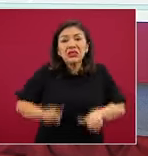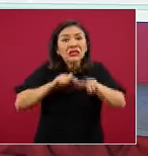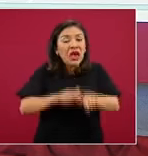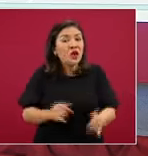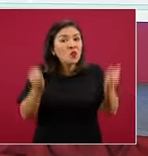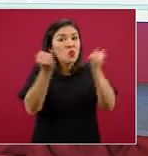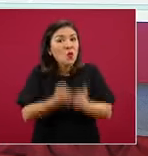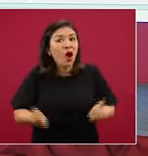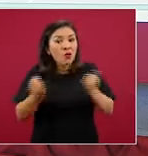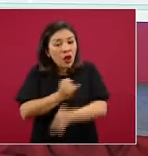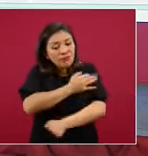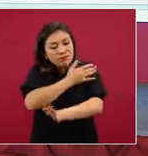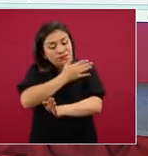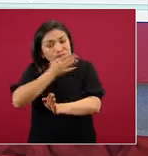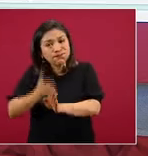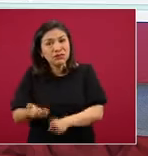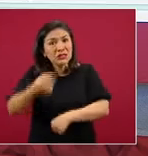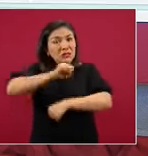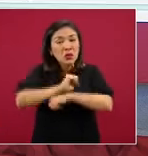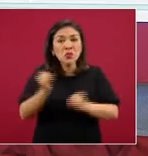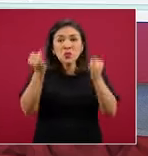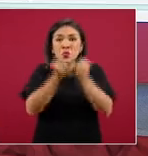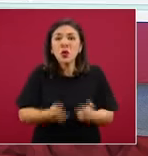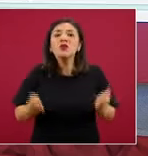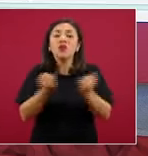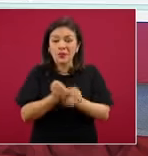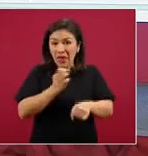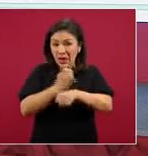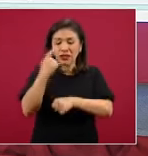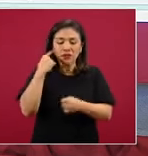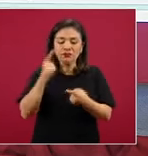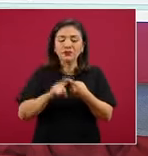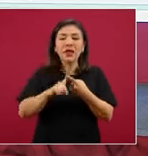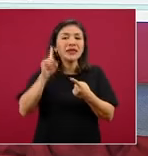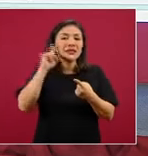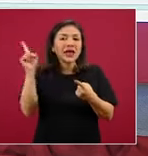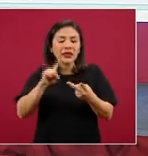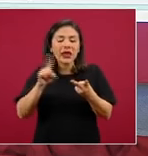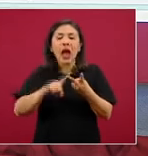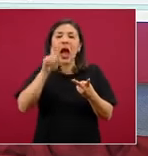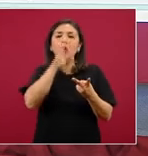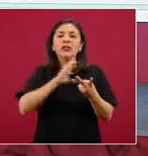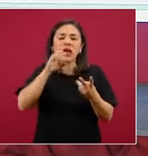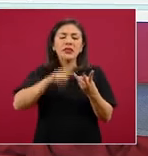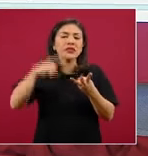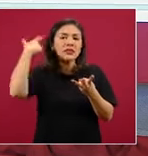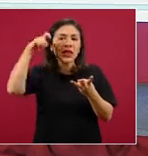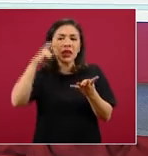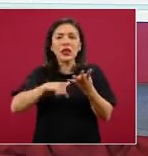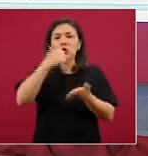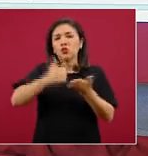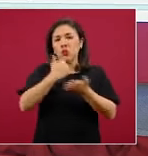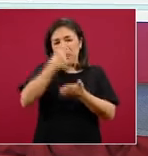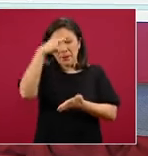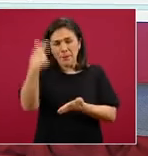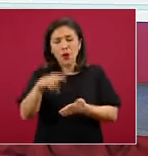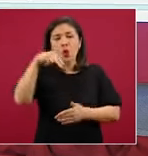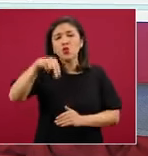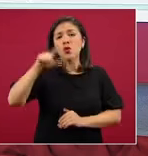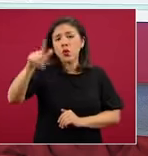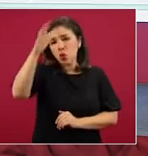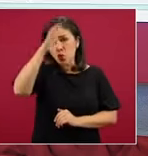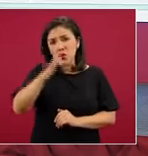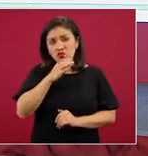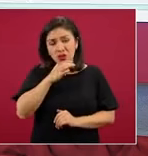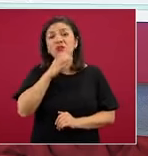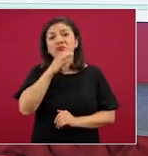las han presentado en las últimas semanas, y estos estados son Zacatecas, Aguascalientes, Querétaro, Ciudad de México, Nuevo León y Coahuila. Este